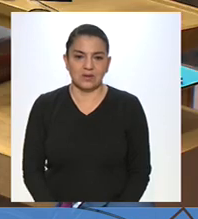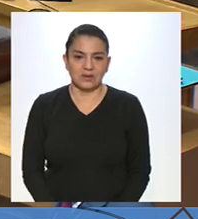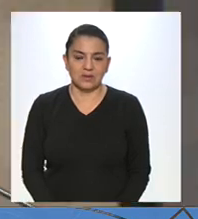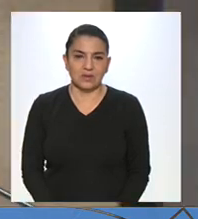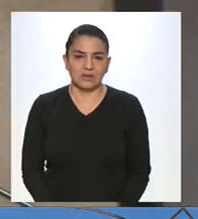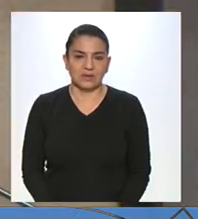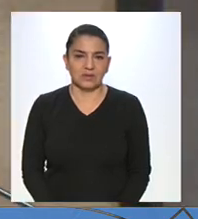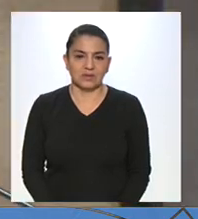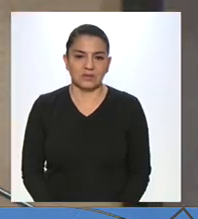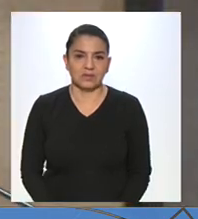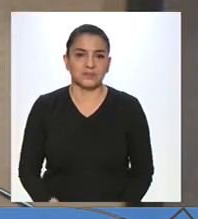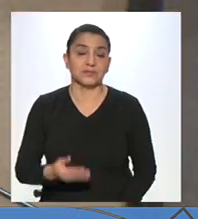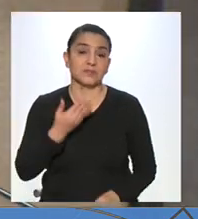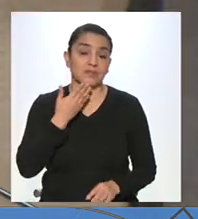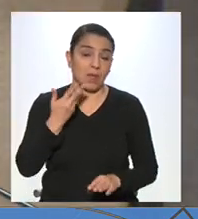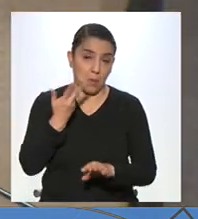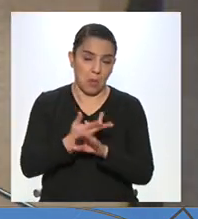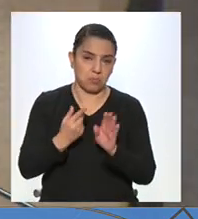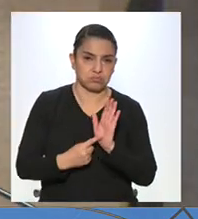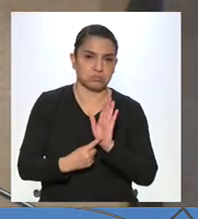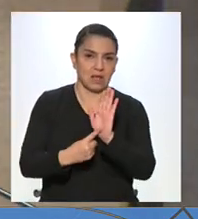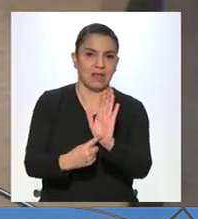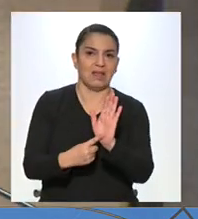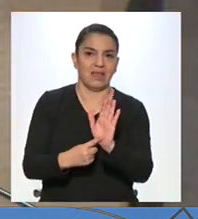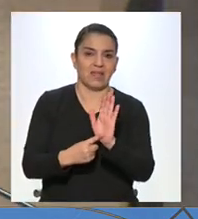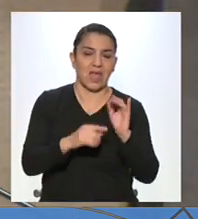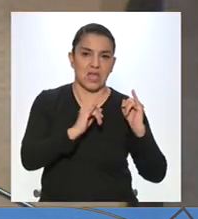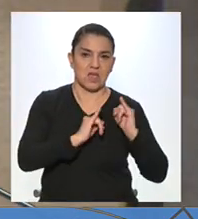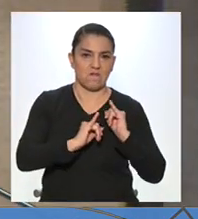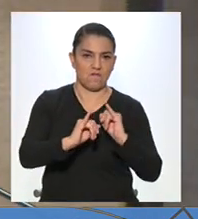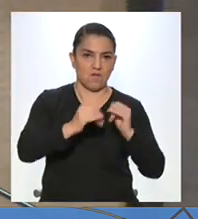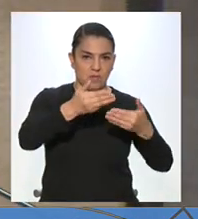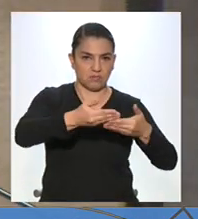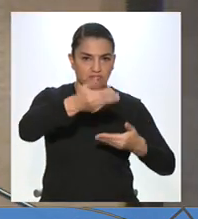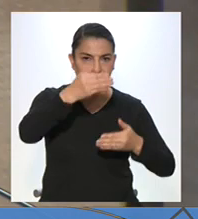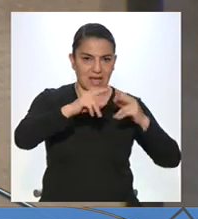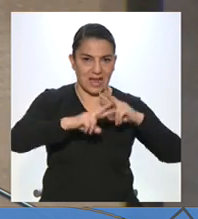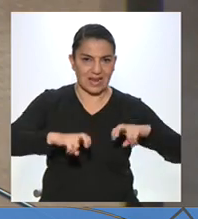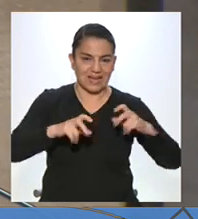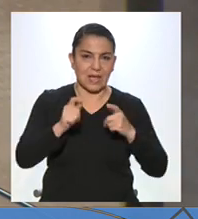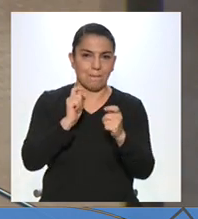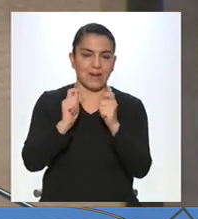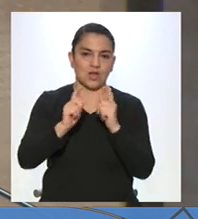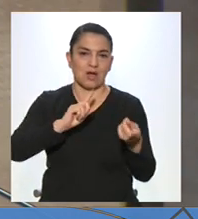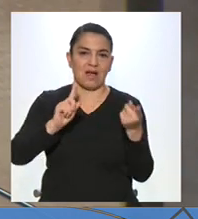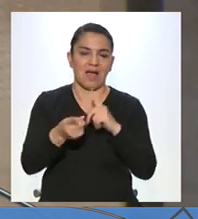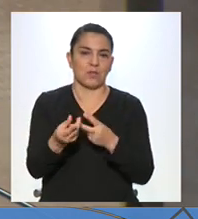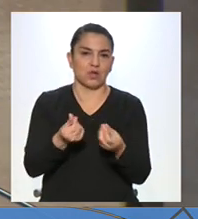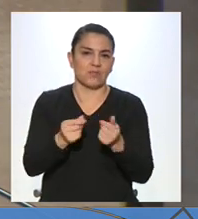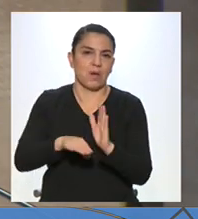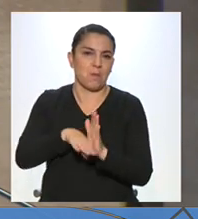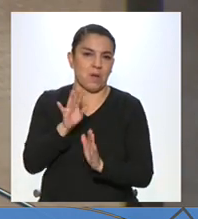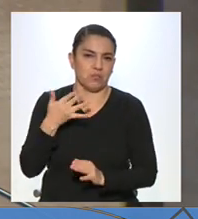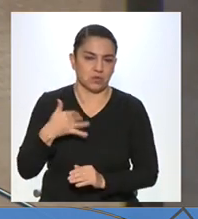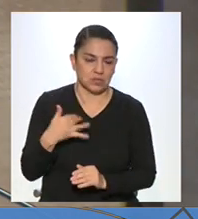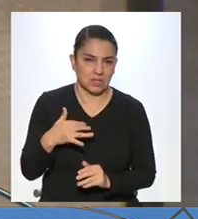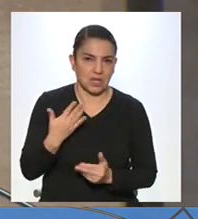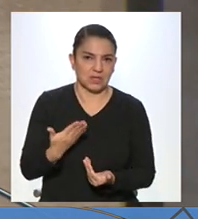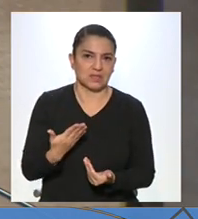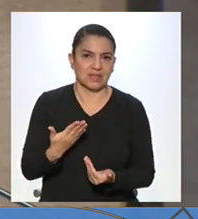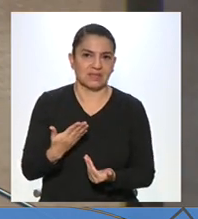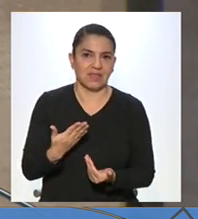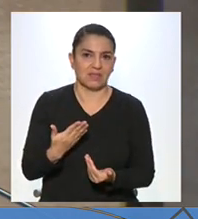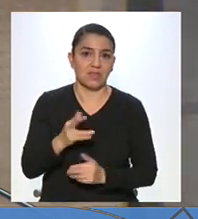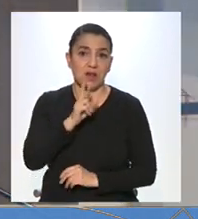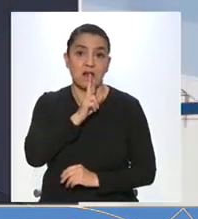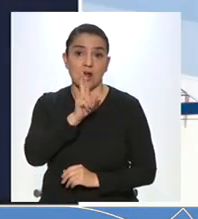Además de los ejercicios de sensibilidad que acabo de describir, en el informe se analizan escenarios de riesgo en que los cambios en la economía serían más significativos y donde la reacción